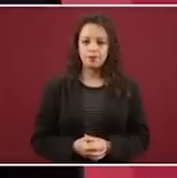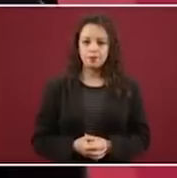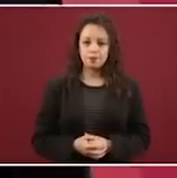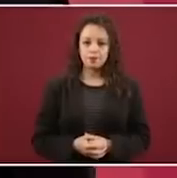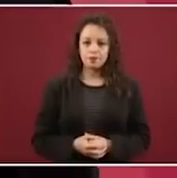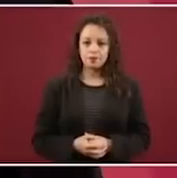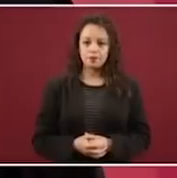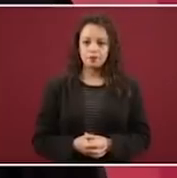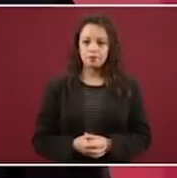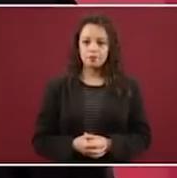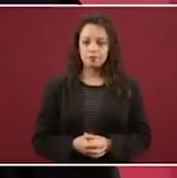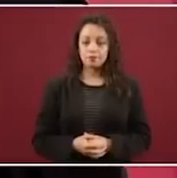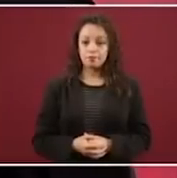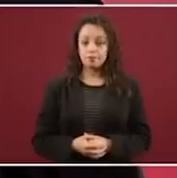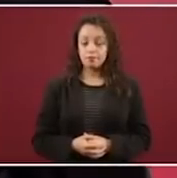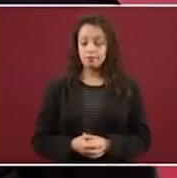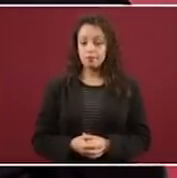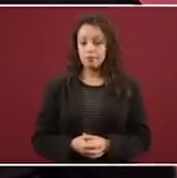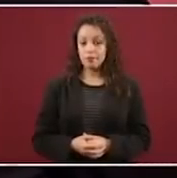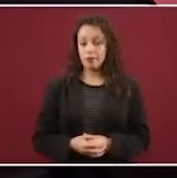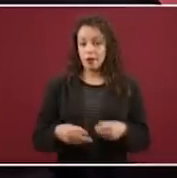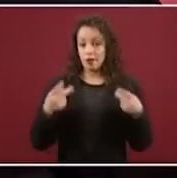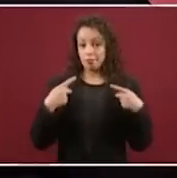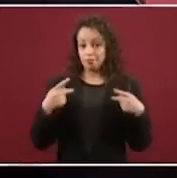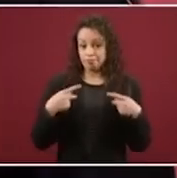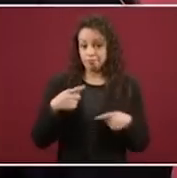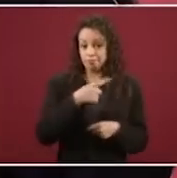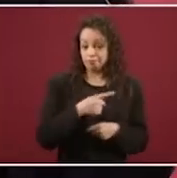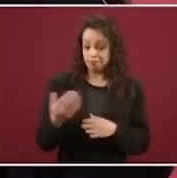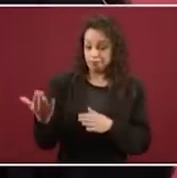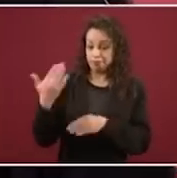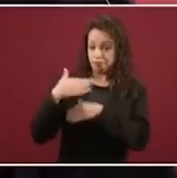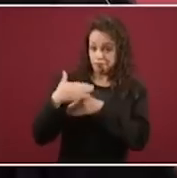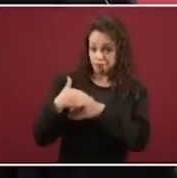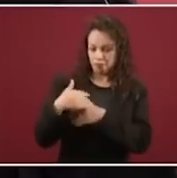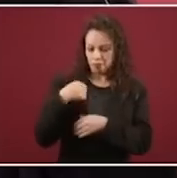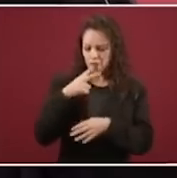Se atiende a la gente pobre, a la gente humilde.